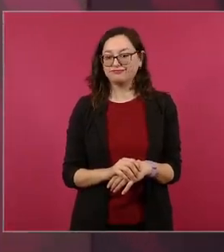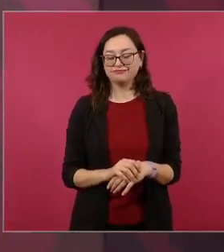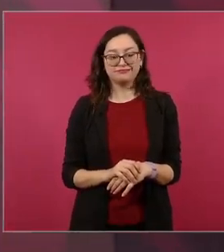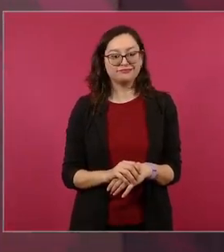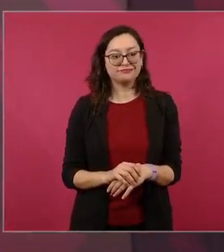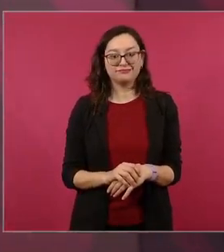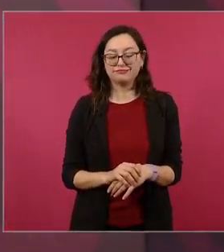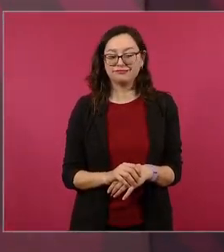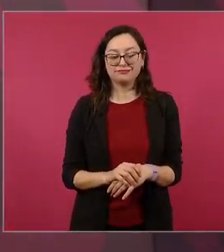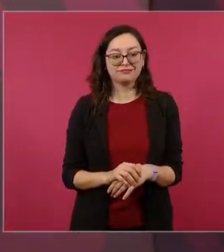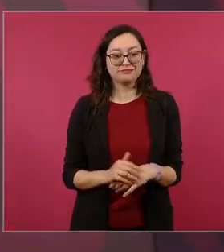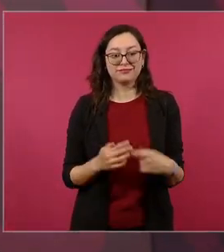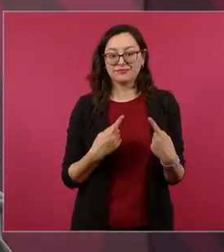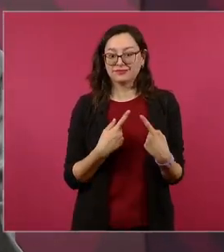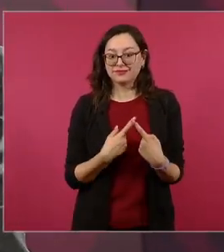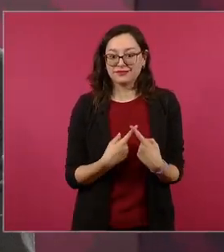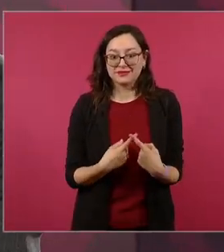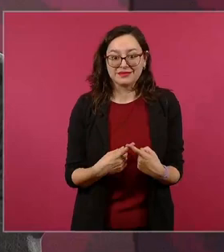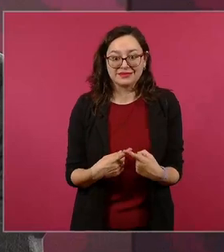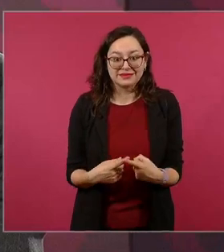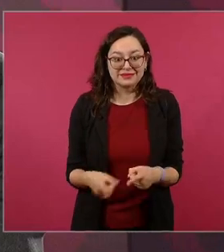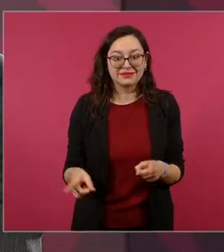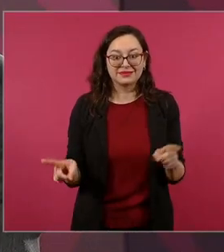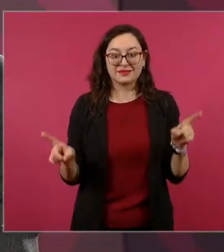la importancia que tiene